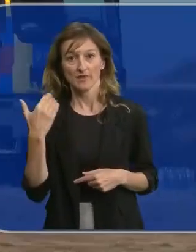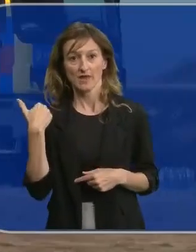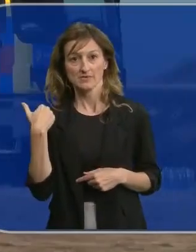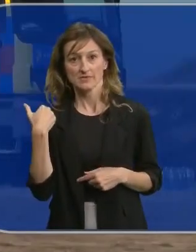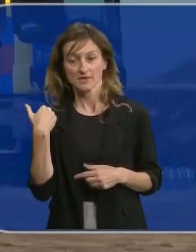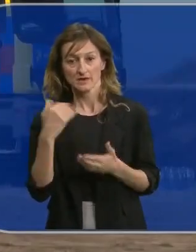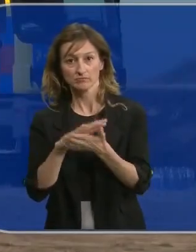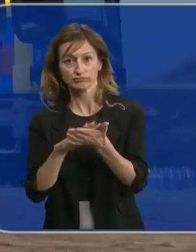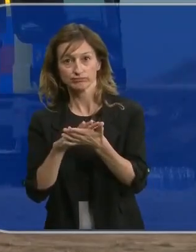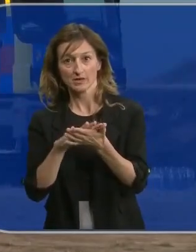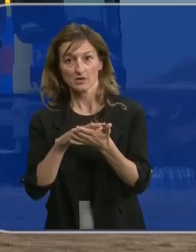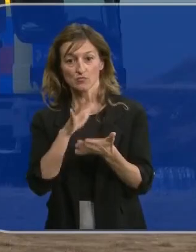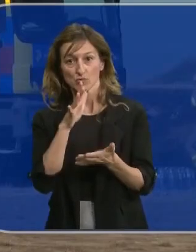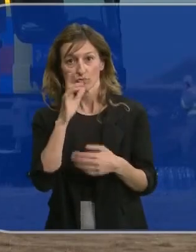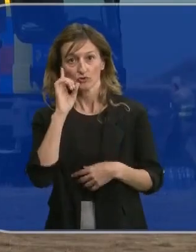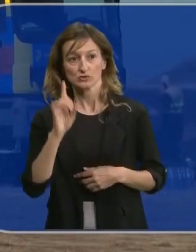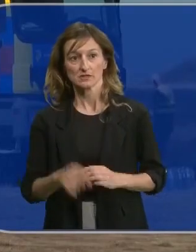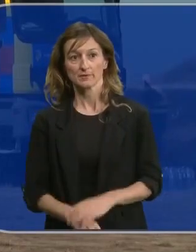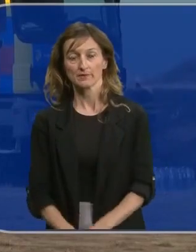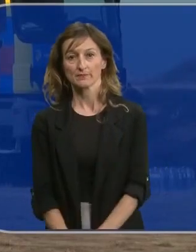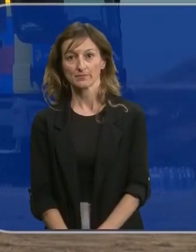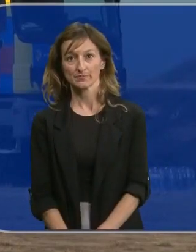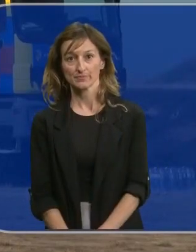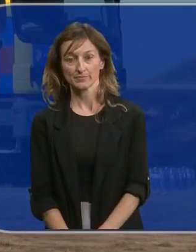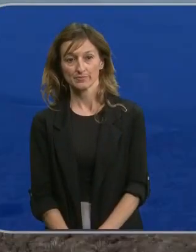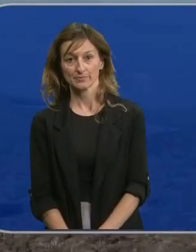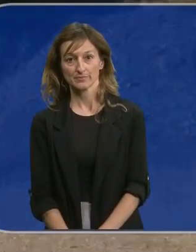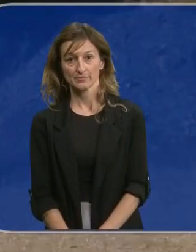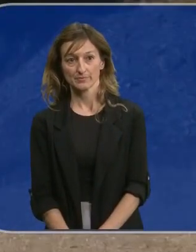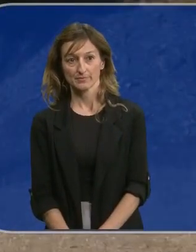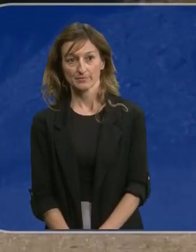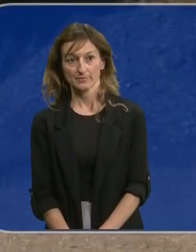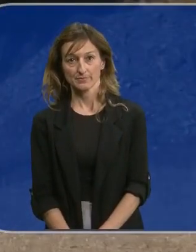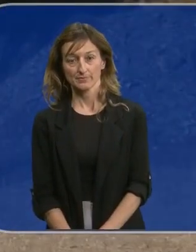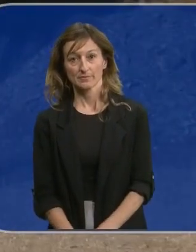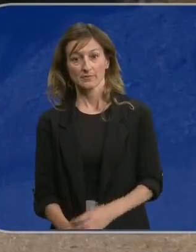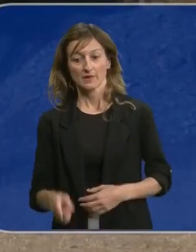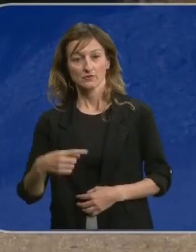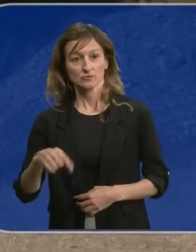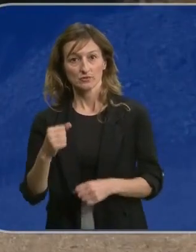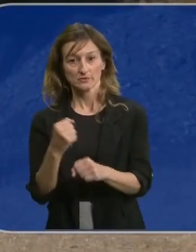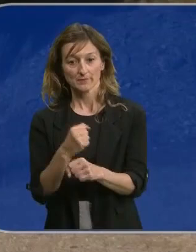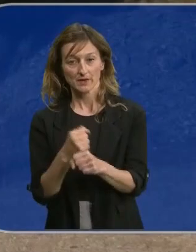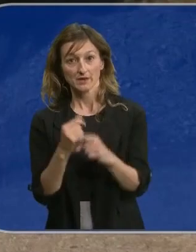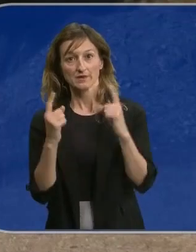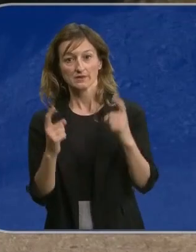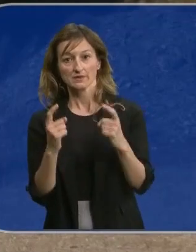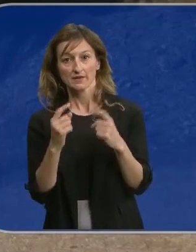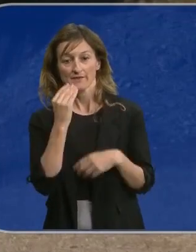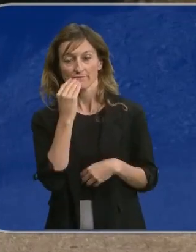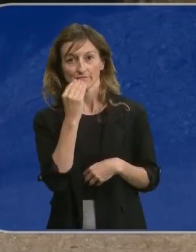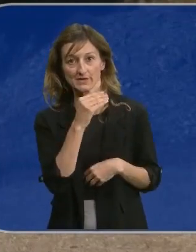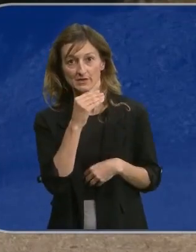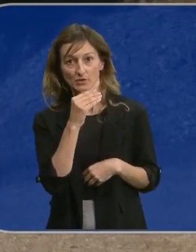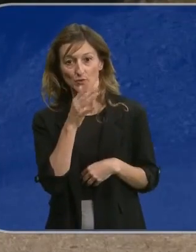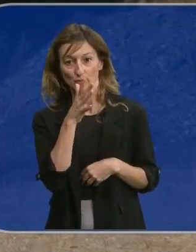especulación que esté circulando sobre su origen estamos trabajando en enfriar todo lo que